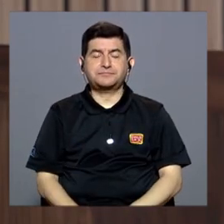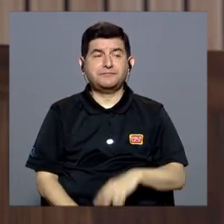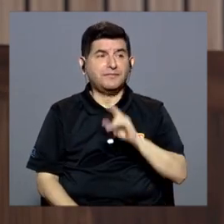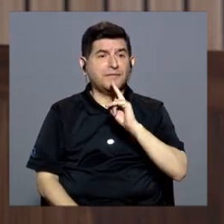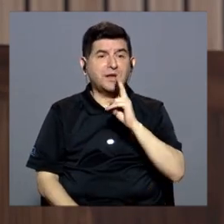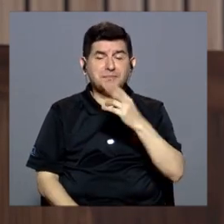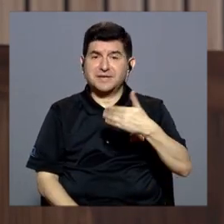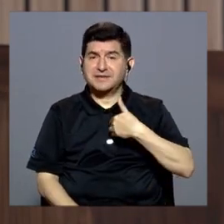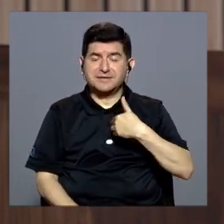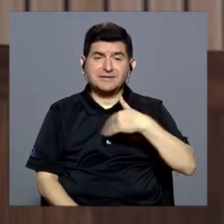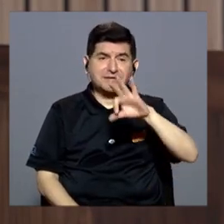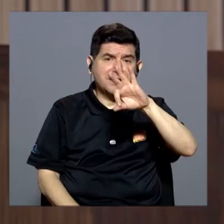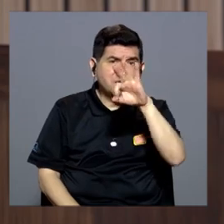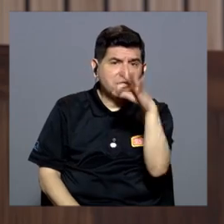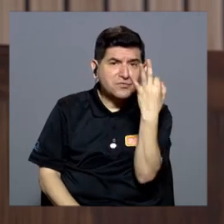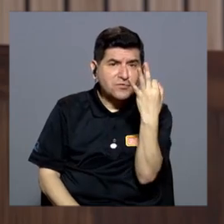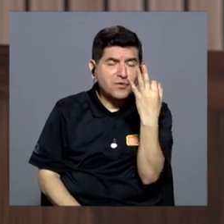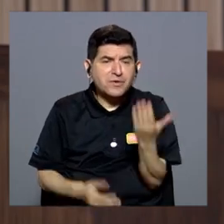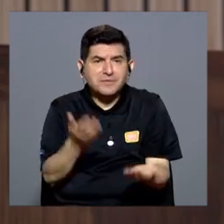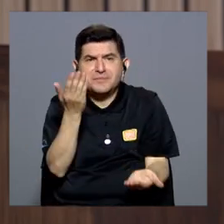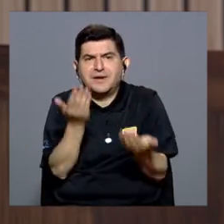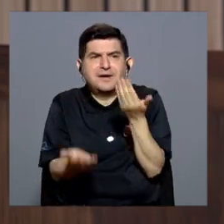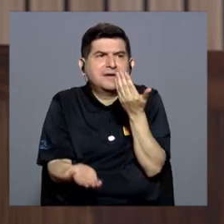realidad lo que hay es una forma, digamos,